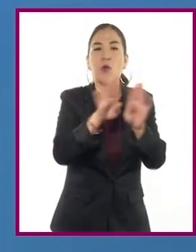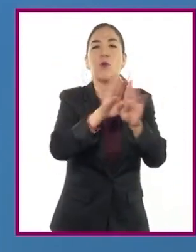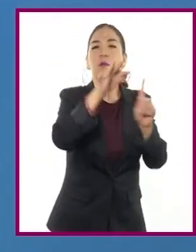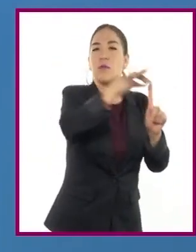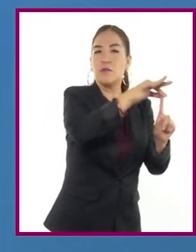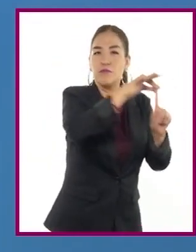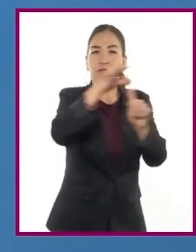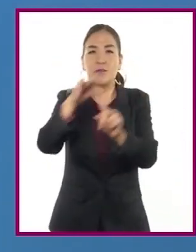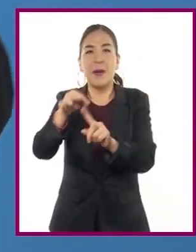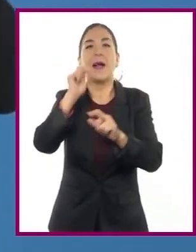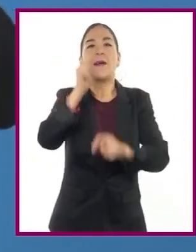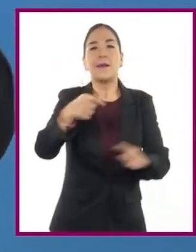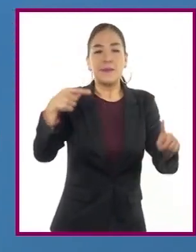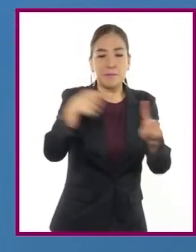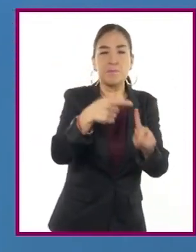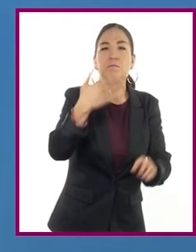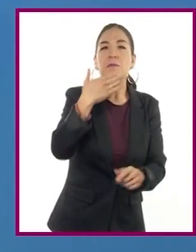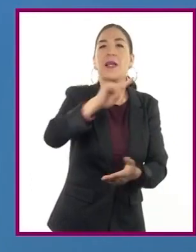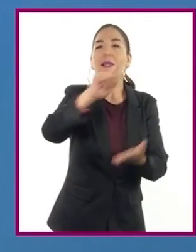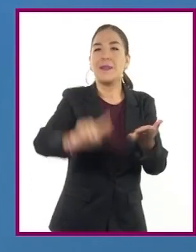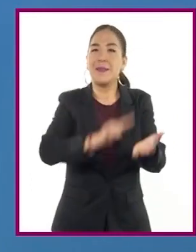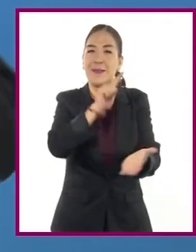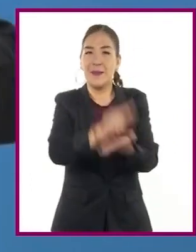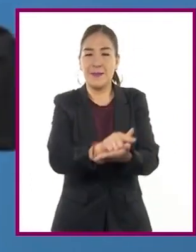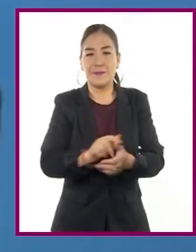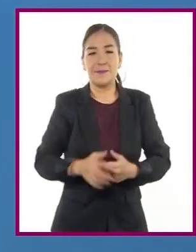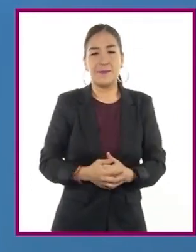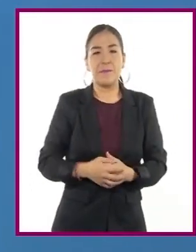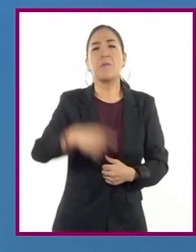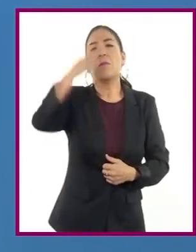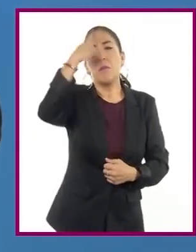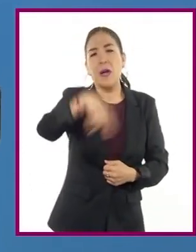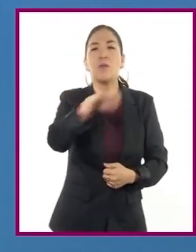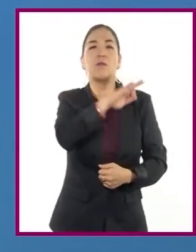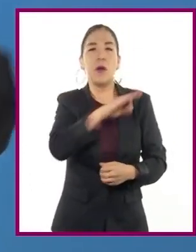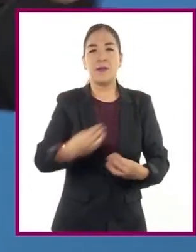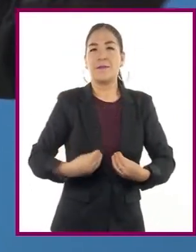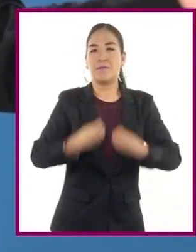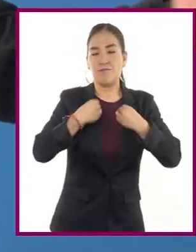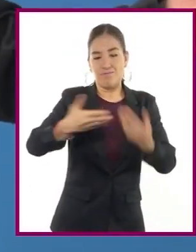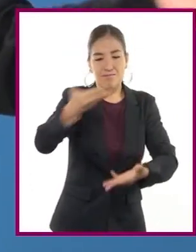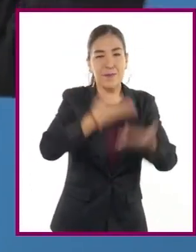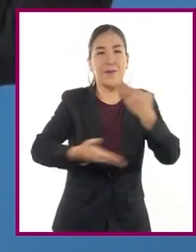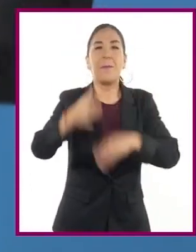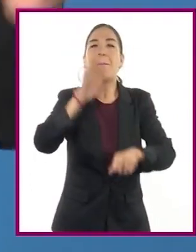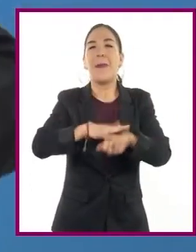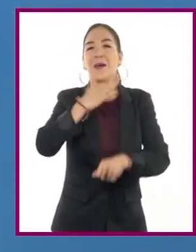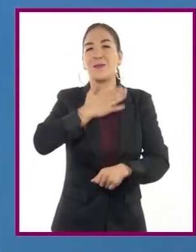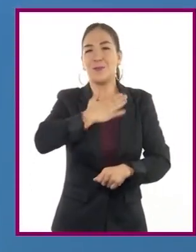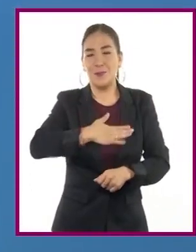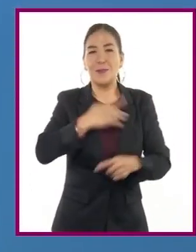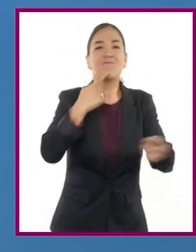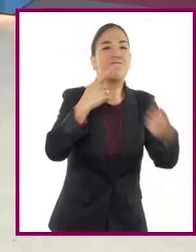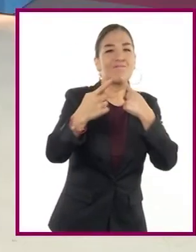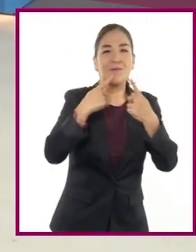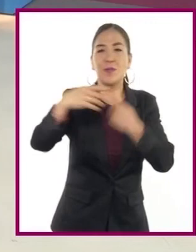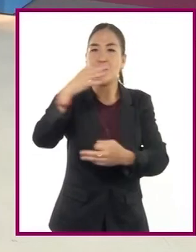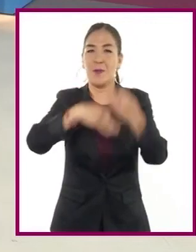conducirse con apego a la legalidad para poder vivir en una sociedad más justa y